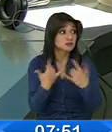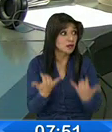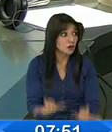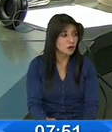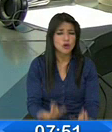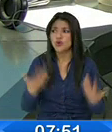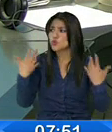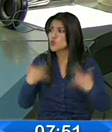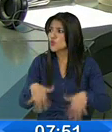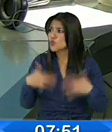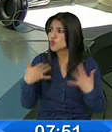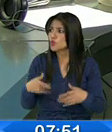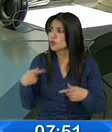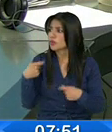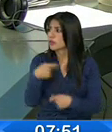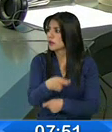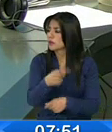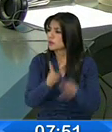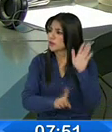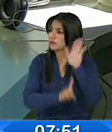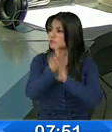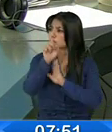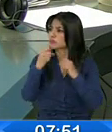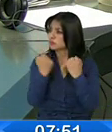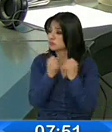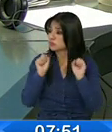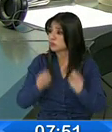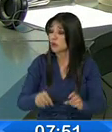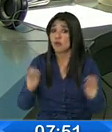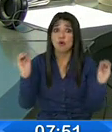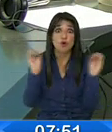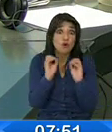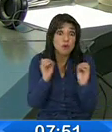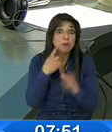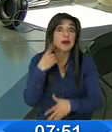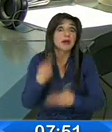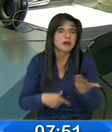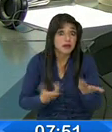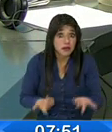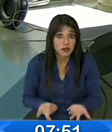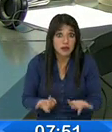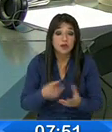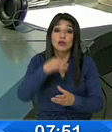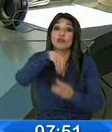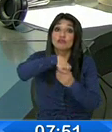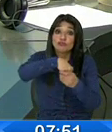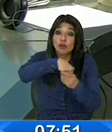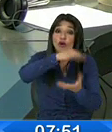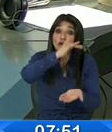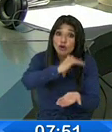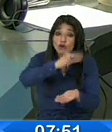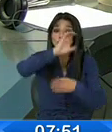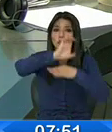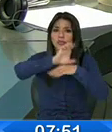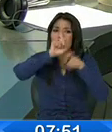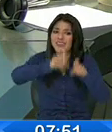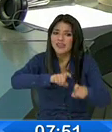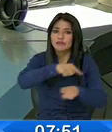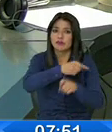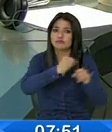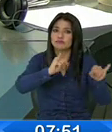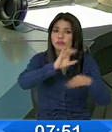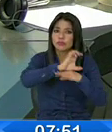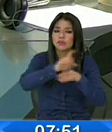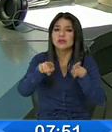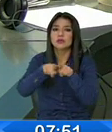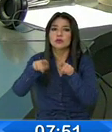servir precisamente para desarrollo social o sino para tener que un fondo soberano tenemos que tener un fondo soberano como lo tuvo